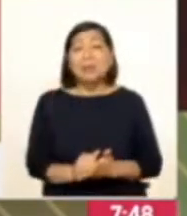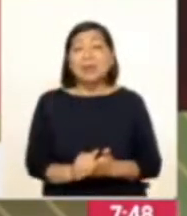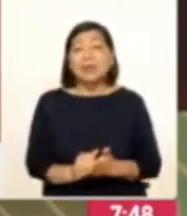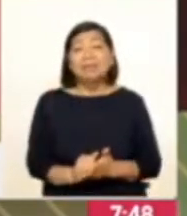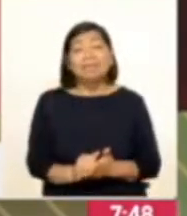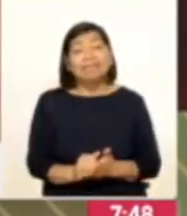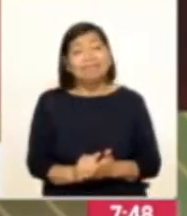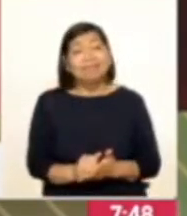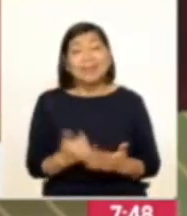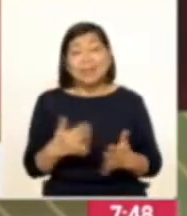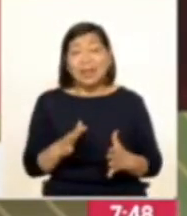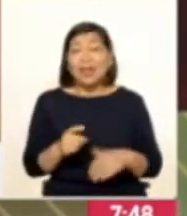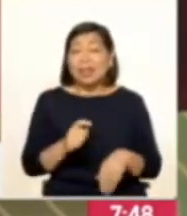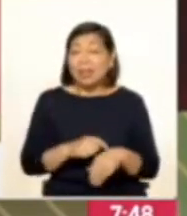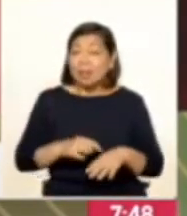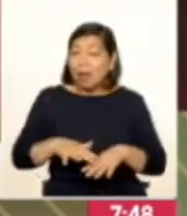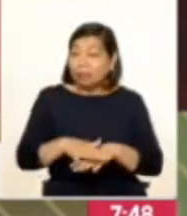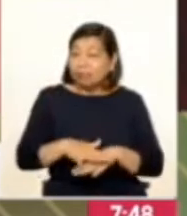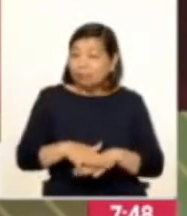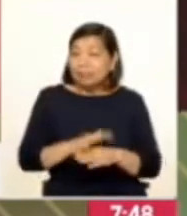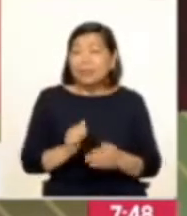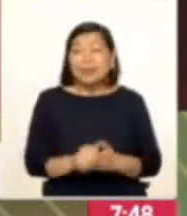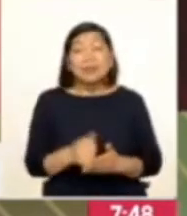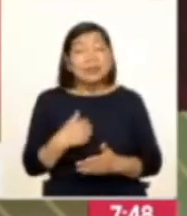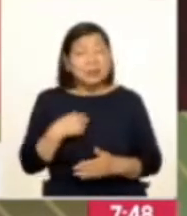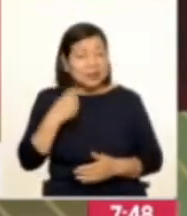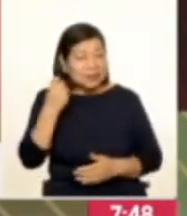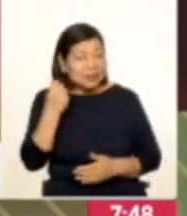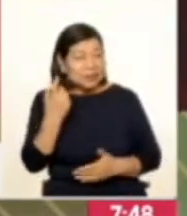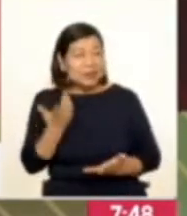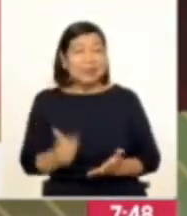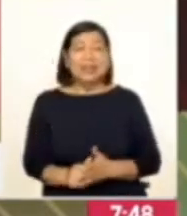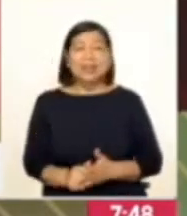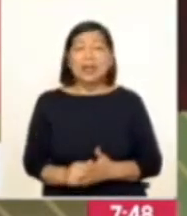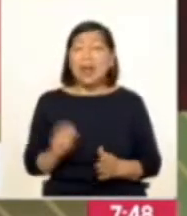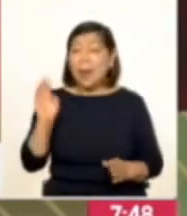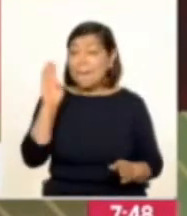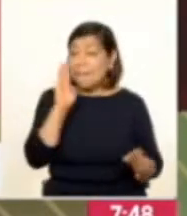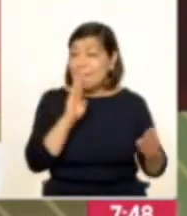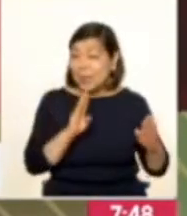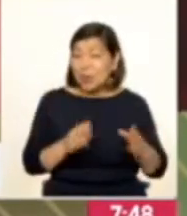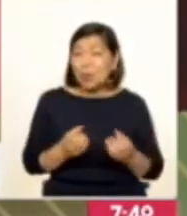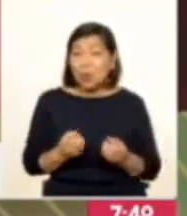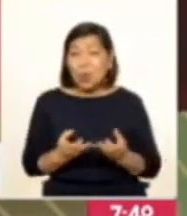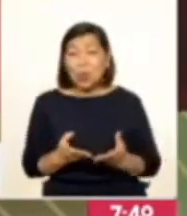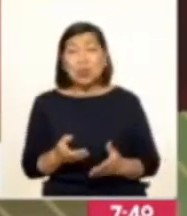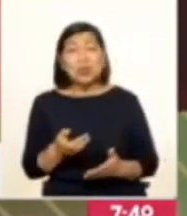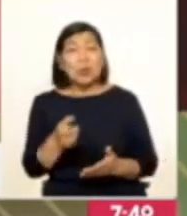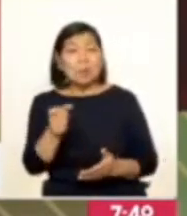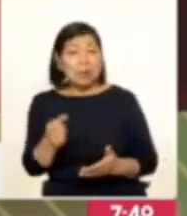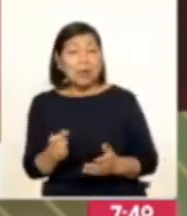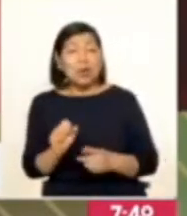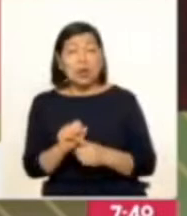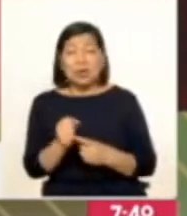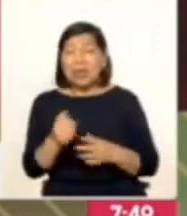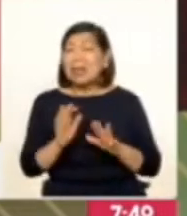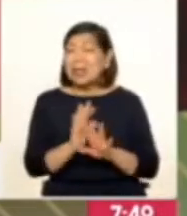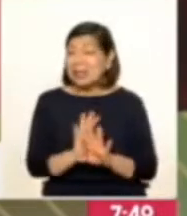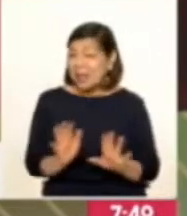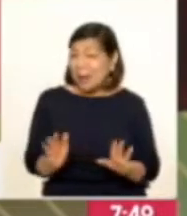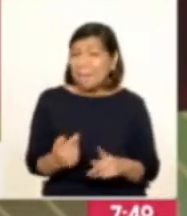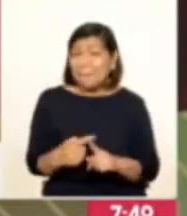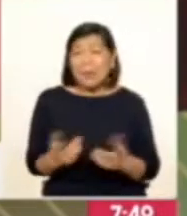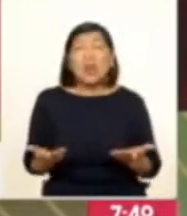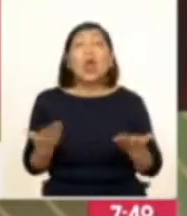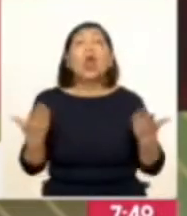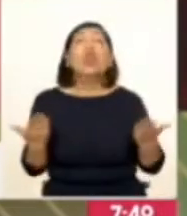No eso lleva su tiempo es por eso que a veces yo entiendo la la preocupación de de muchos actores de la sociedad decir ya pero este